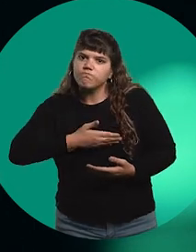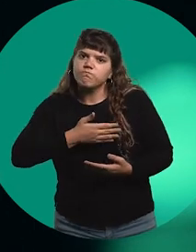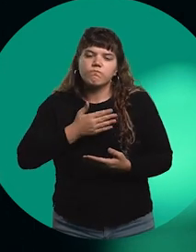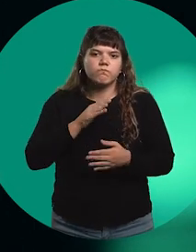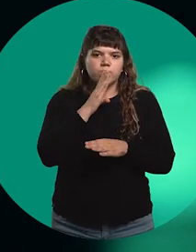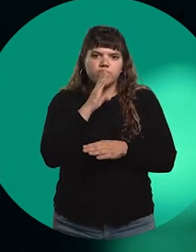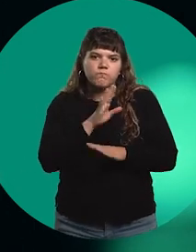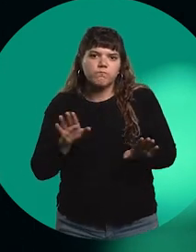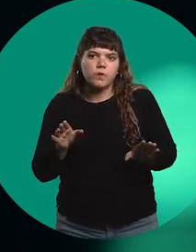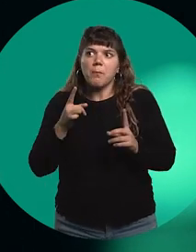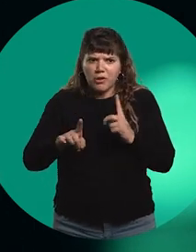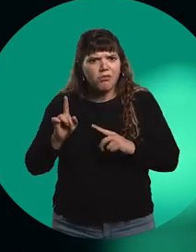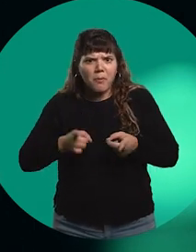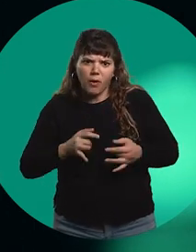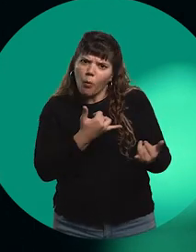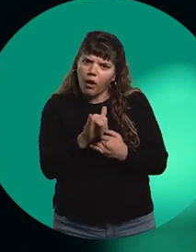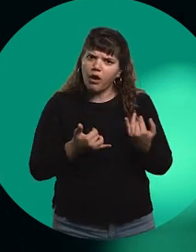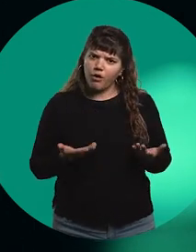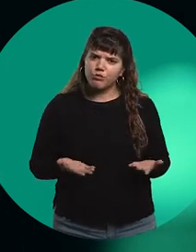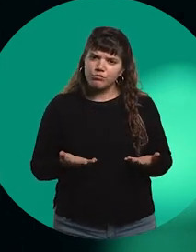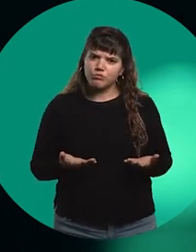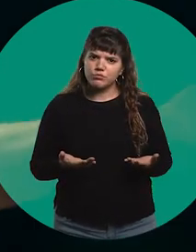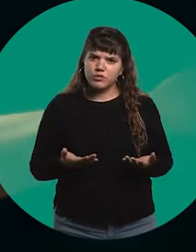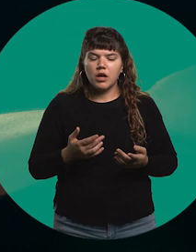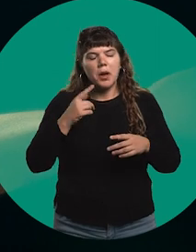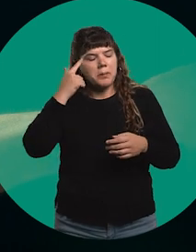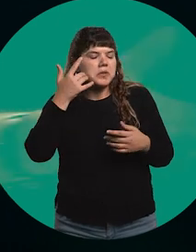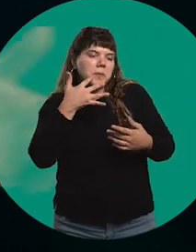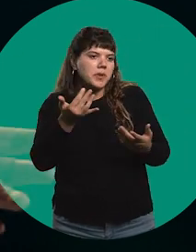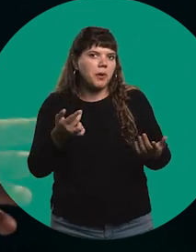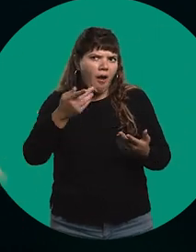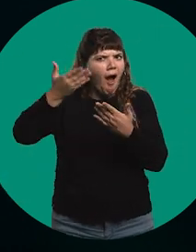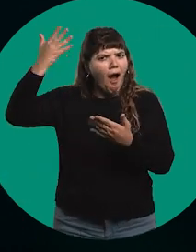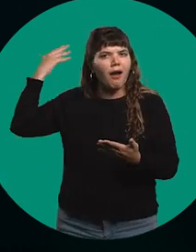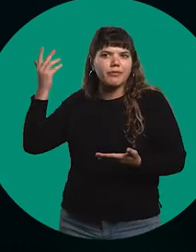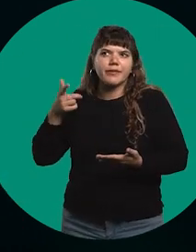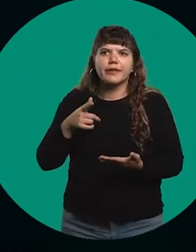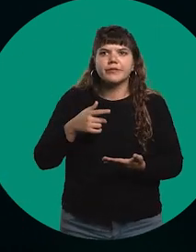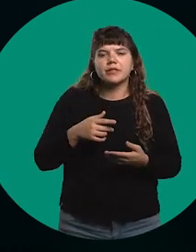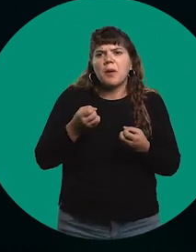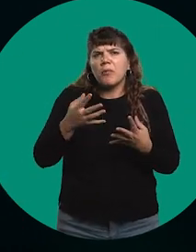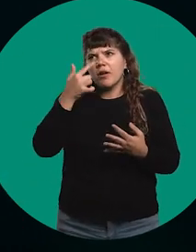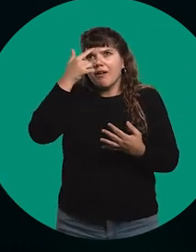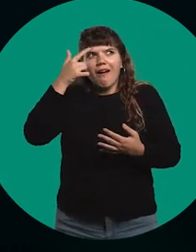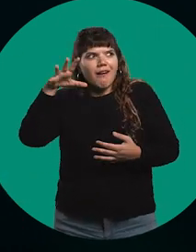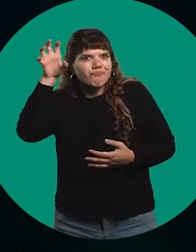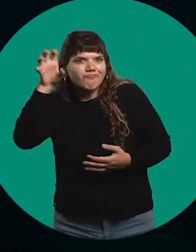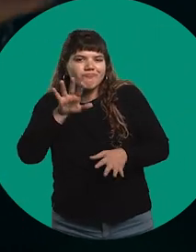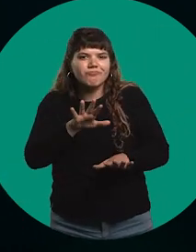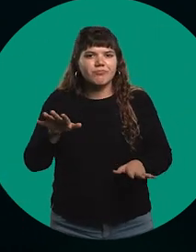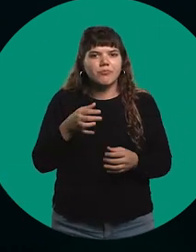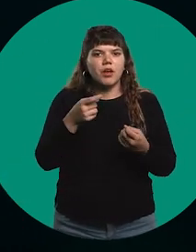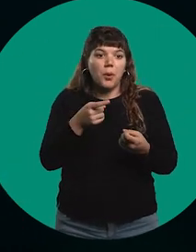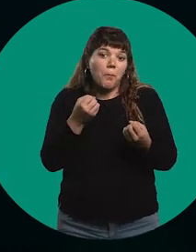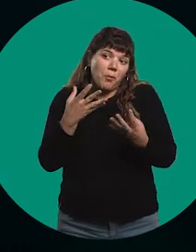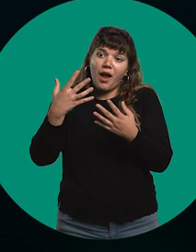serios y trabajan con el juego, hacen jugar. Te pones a pensar, hay docentes que tuviste que te marcaron, ¿por qué te marcaron? Mucho fue